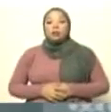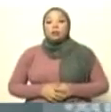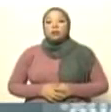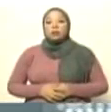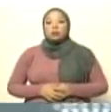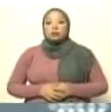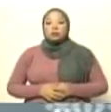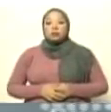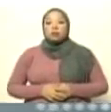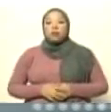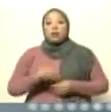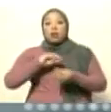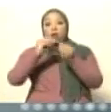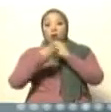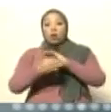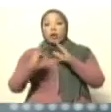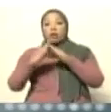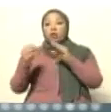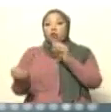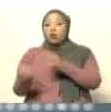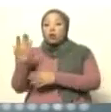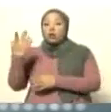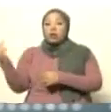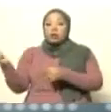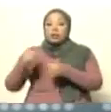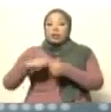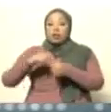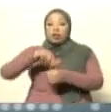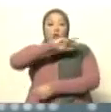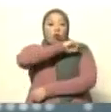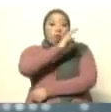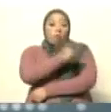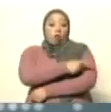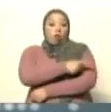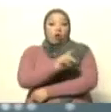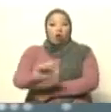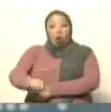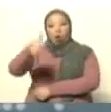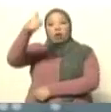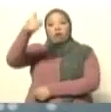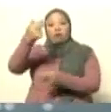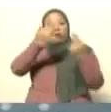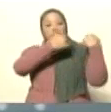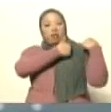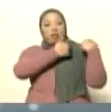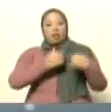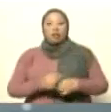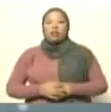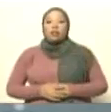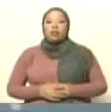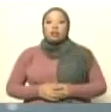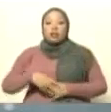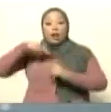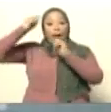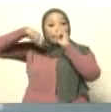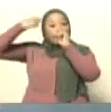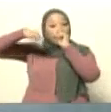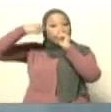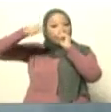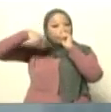se convierte el Palacio de Miraflores en el centro del poder, como debe ser. Y está grabado,